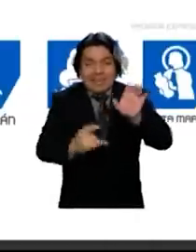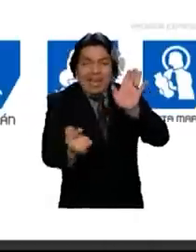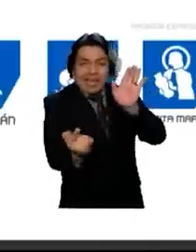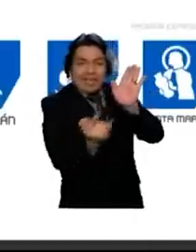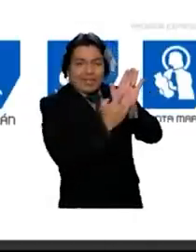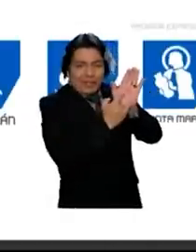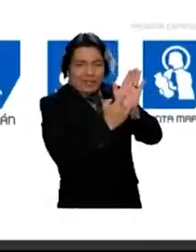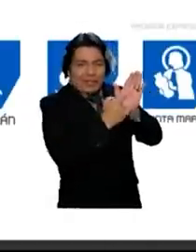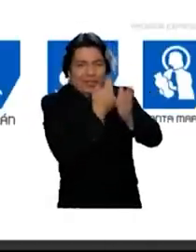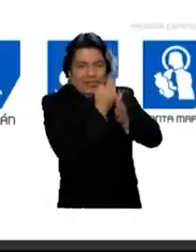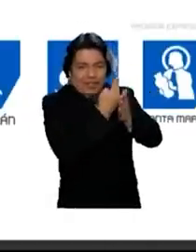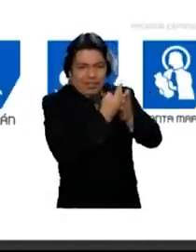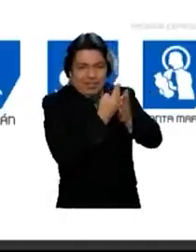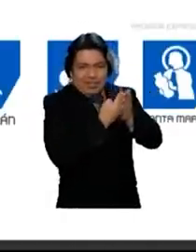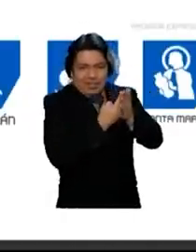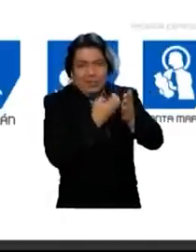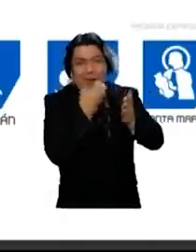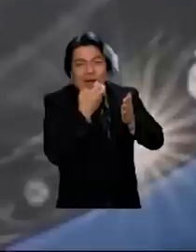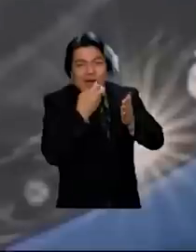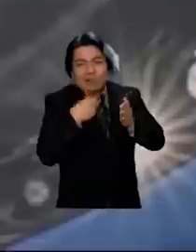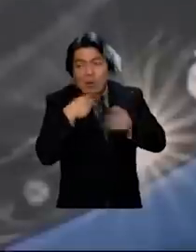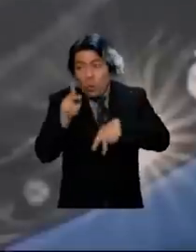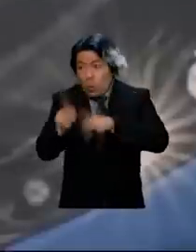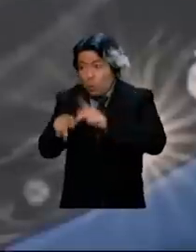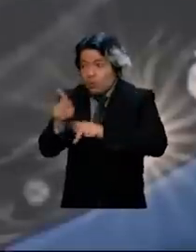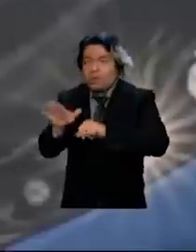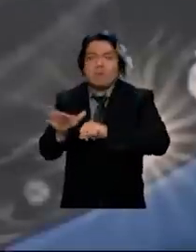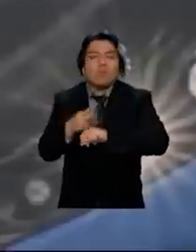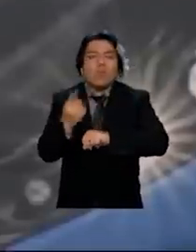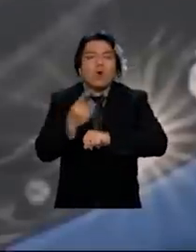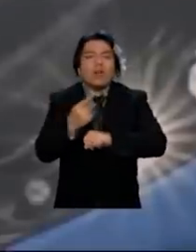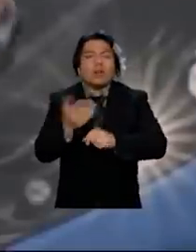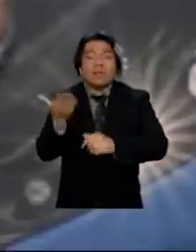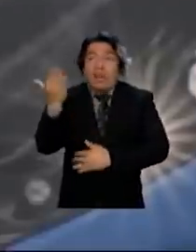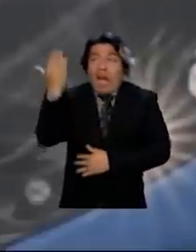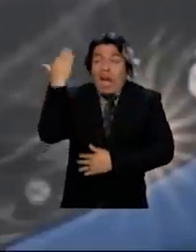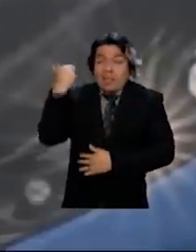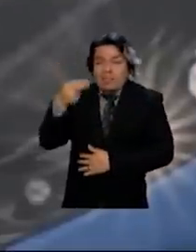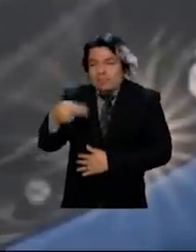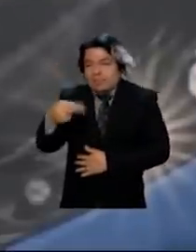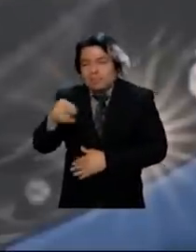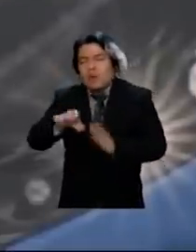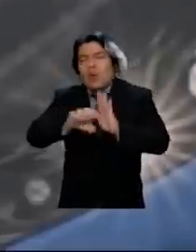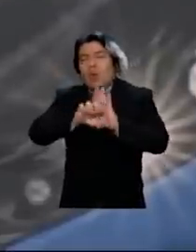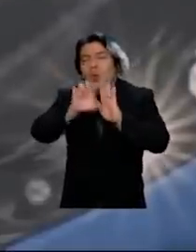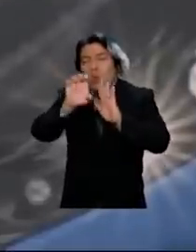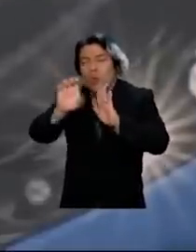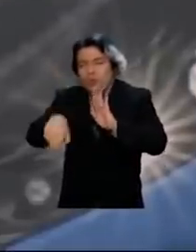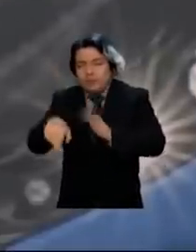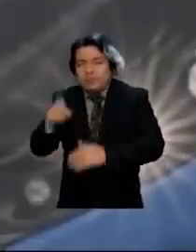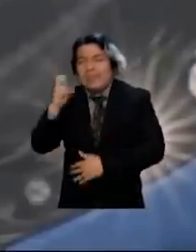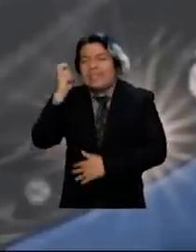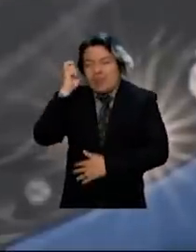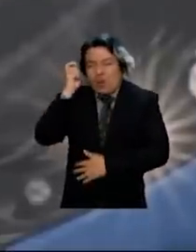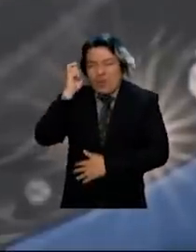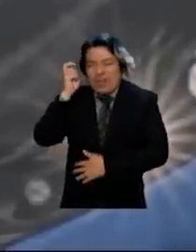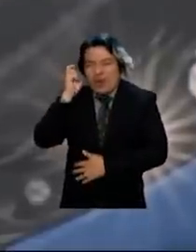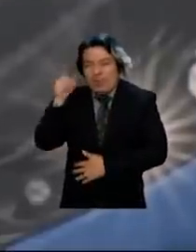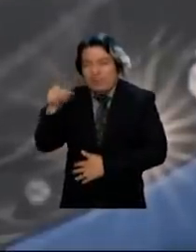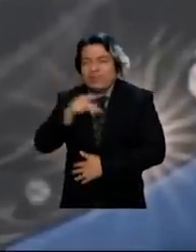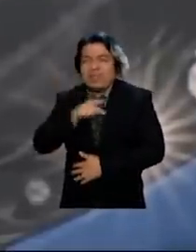estaciones. Originalmente se había pensado en usar los nombres que usan, por ejemplo, los propios microbuses como